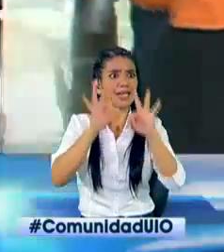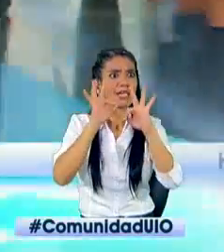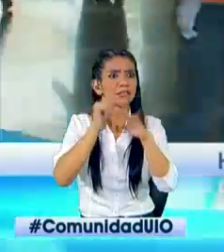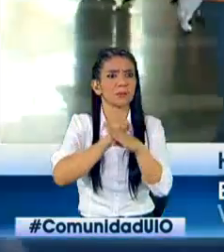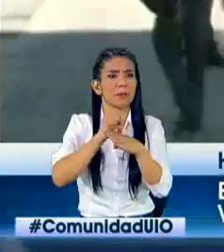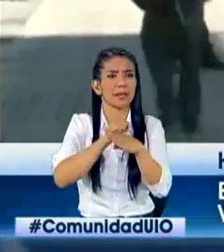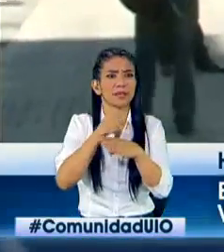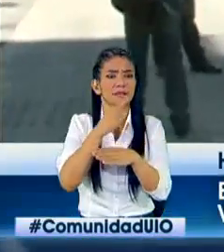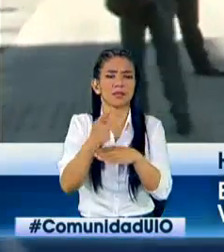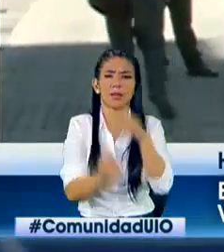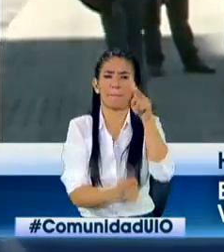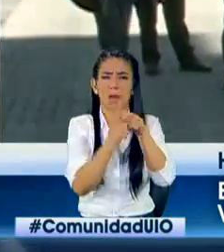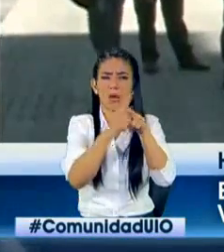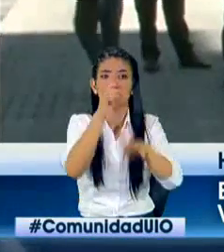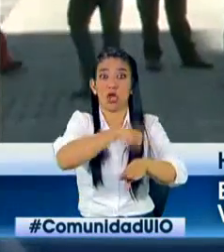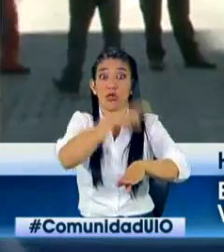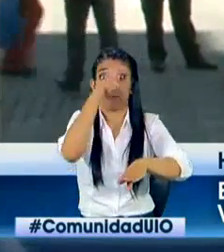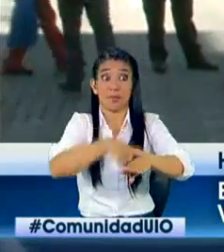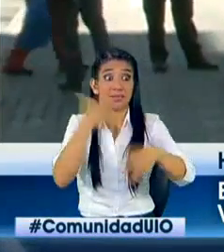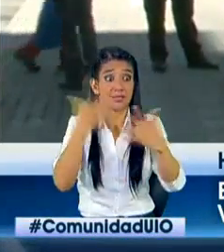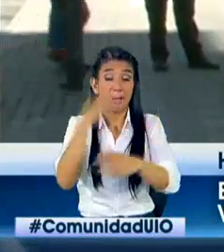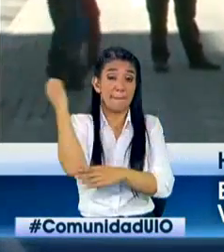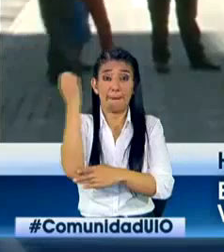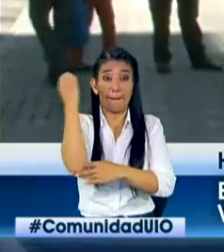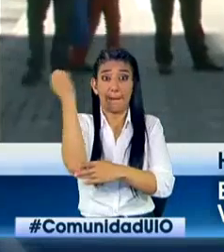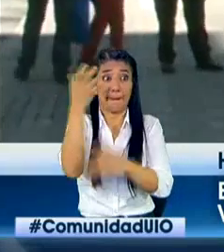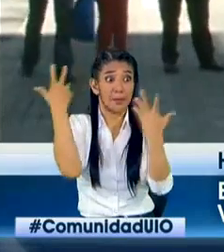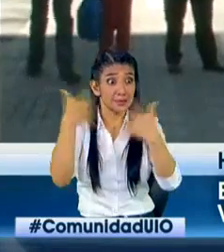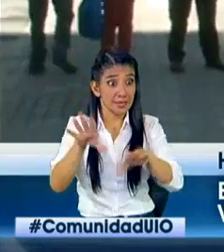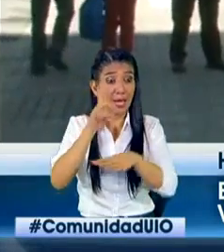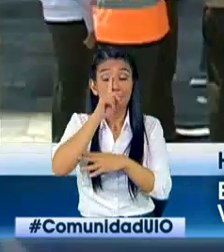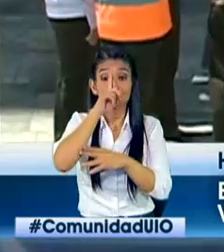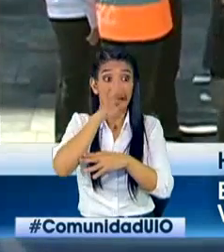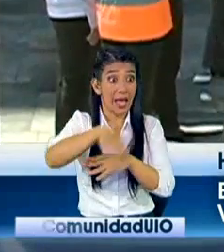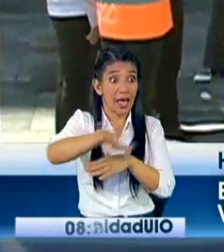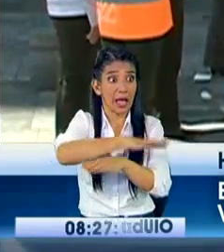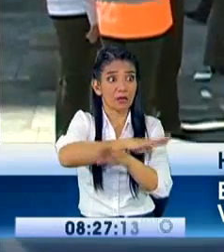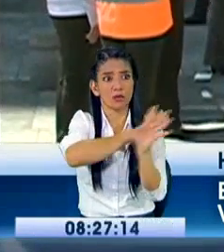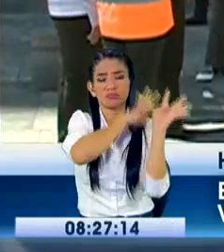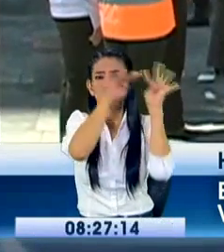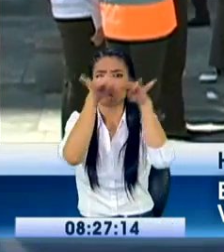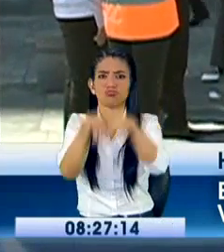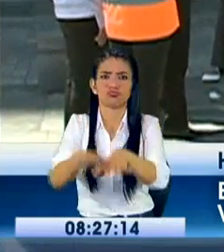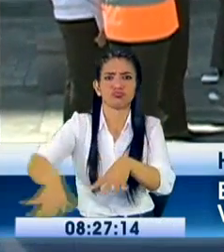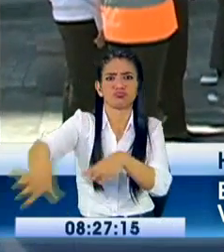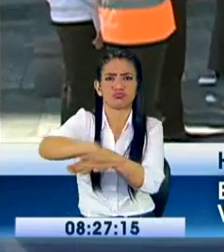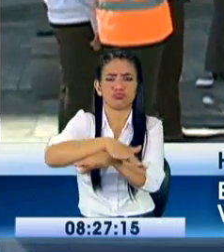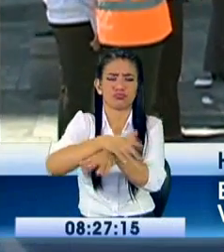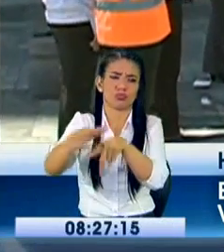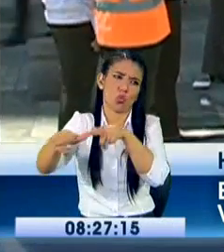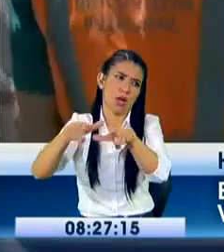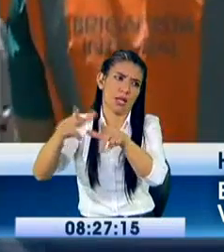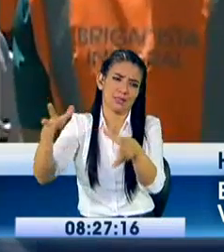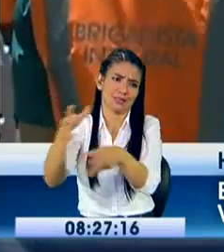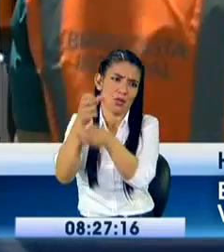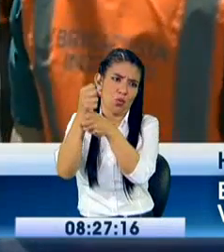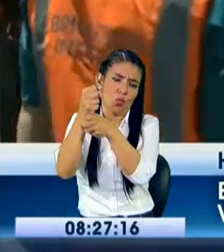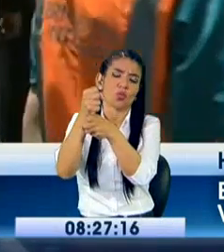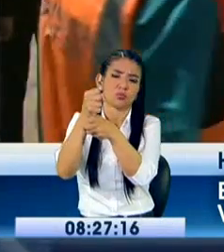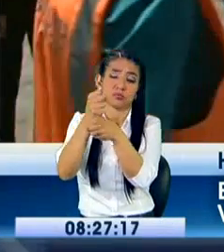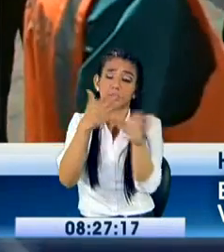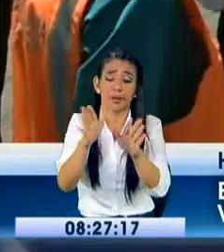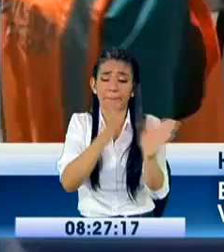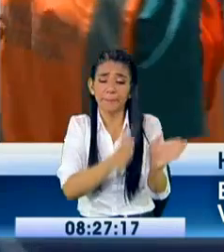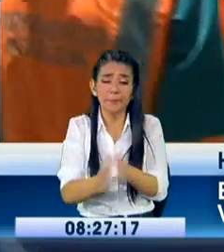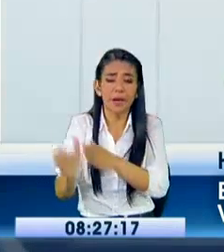afectación interna en las estructuras del hotel, por lo cual se procedió con el personal de mantenimiento del hotel a hacer